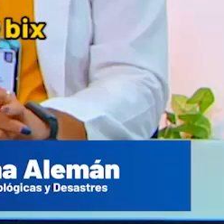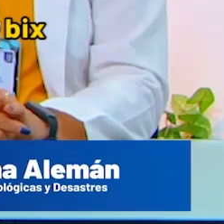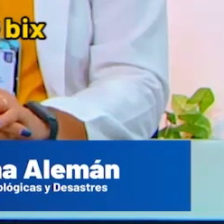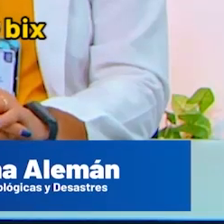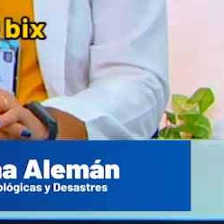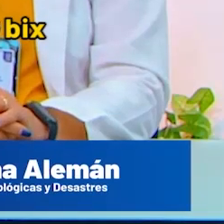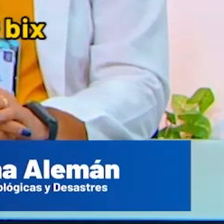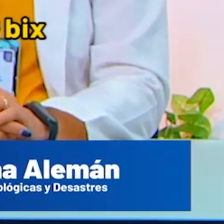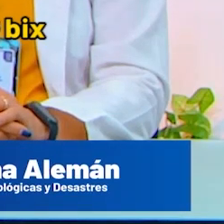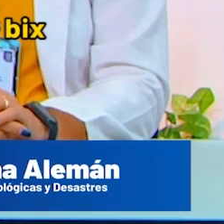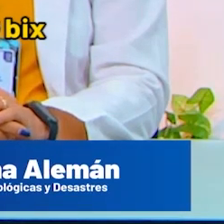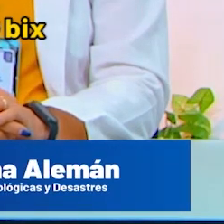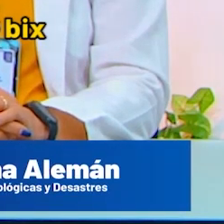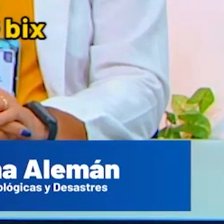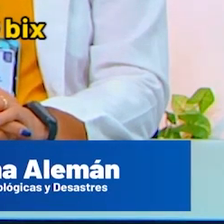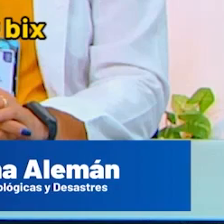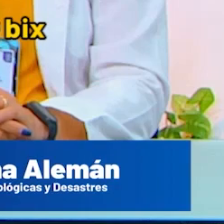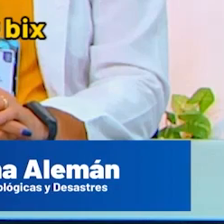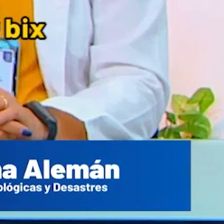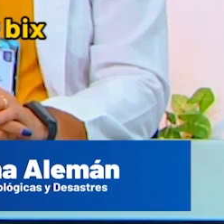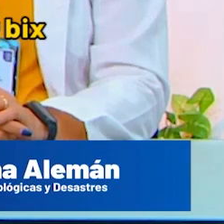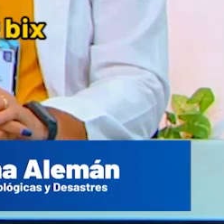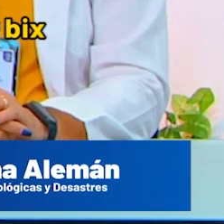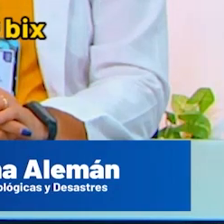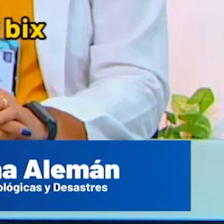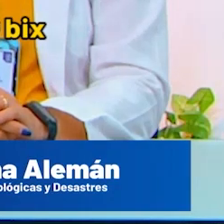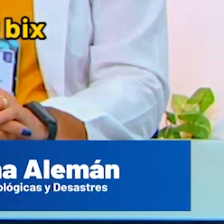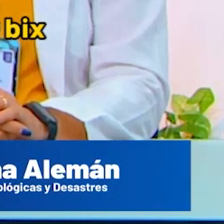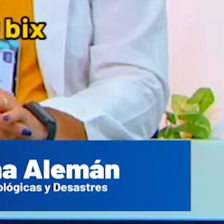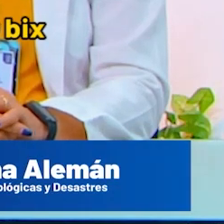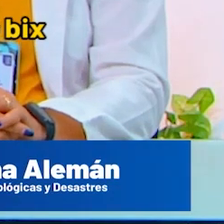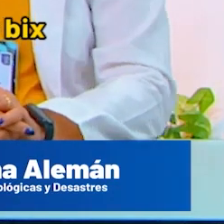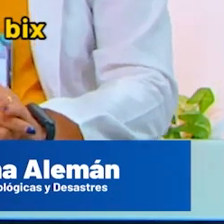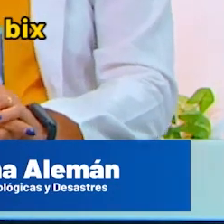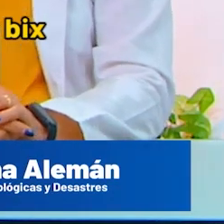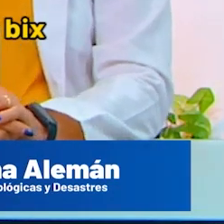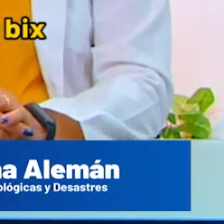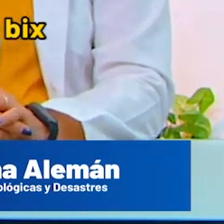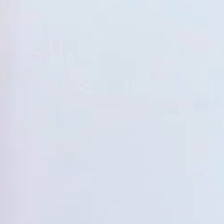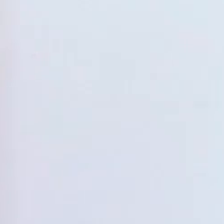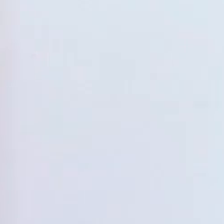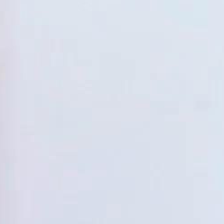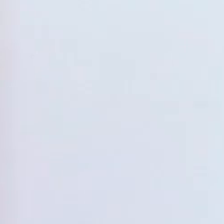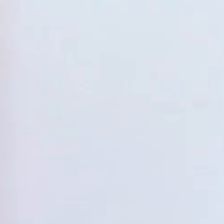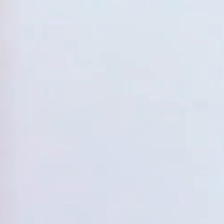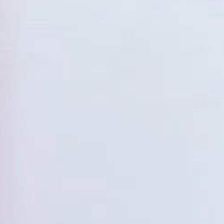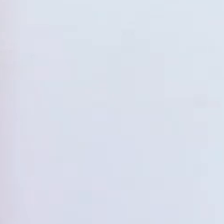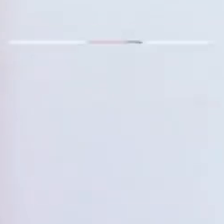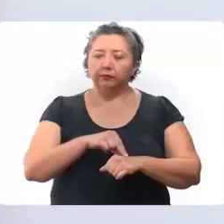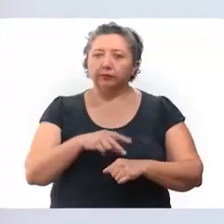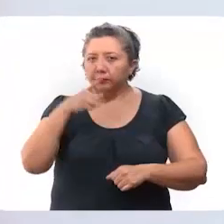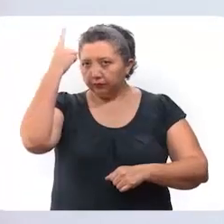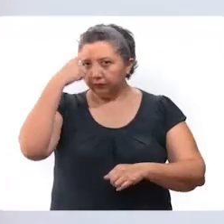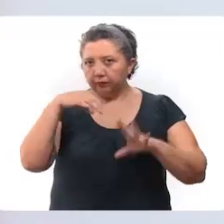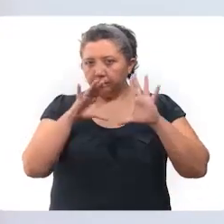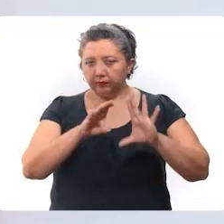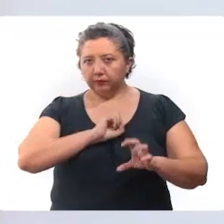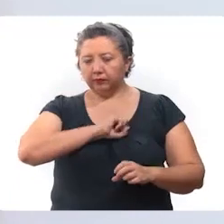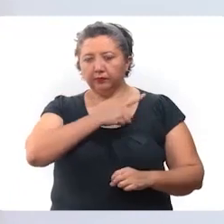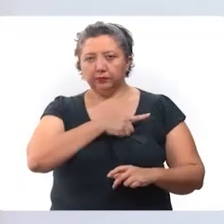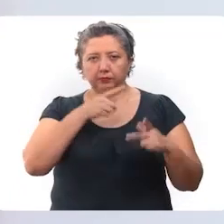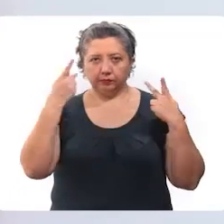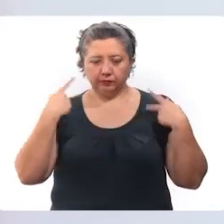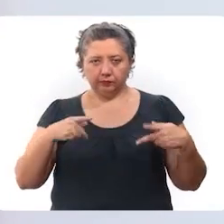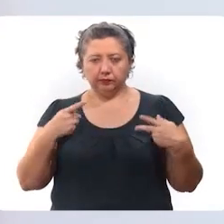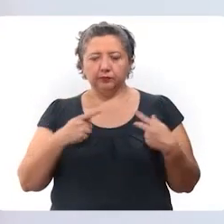Buenas tardes. A continuación, les presentaremos el parte médico relacionado con el COVID-19. Adelante, Química. Gracias, doctor. Para cuidar la salud de